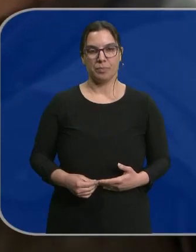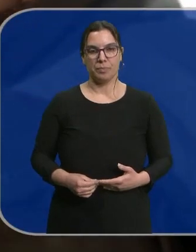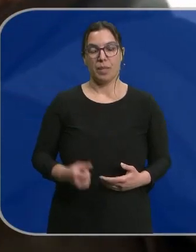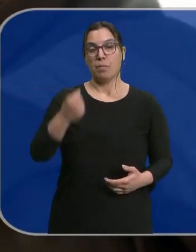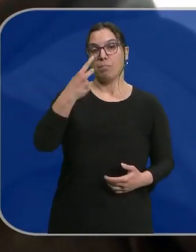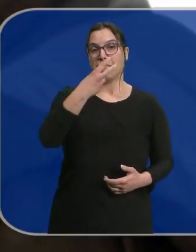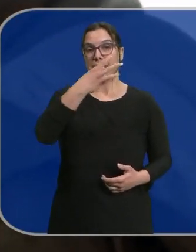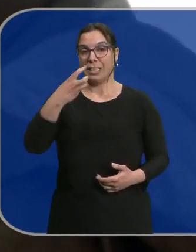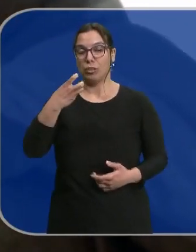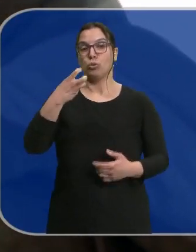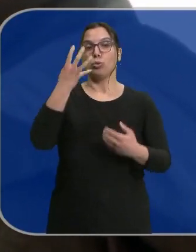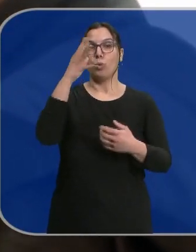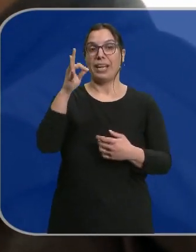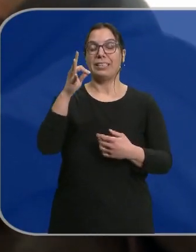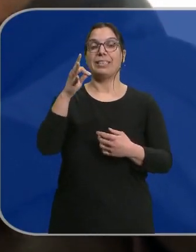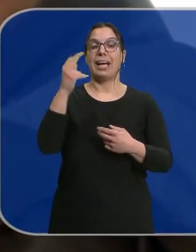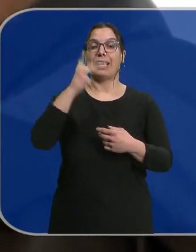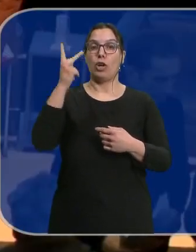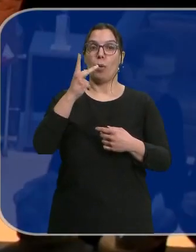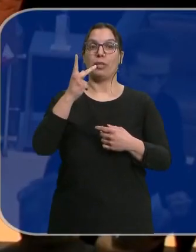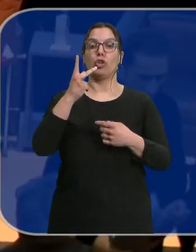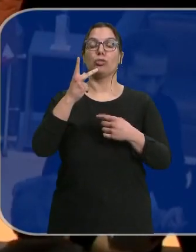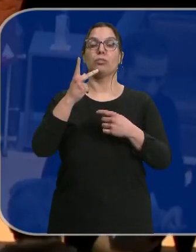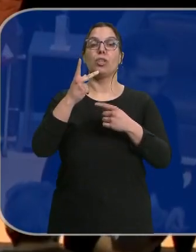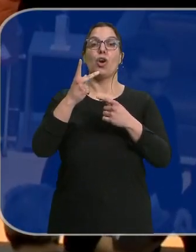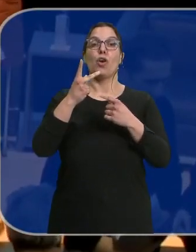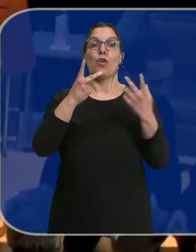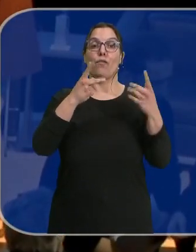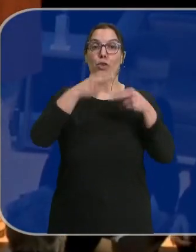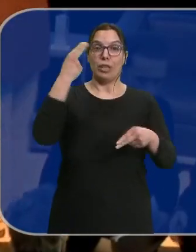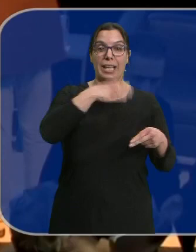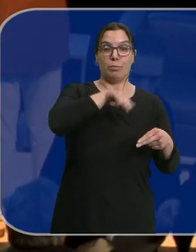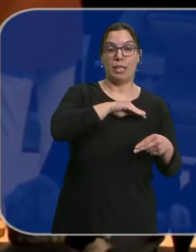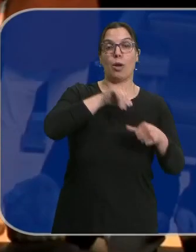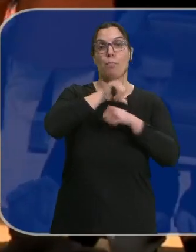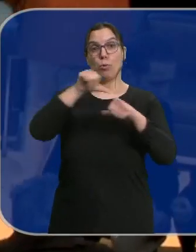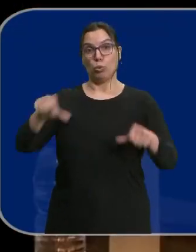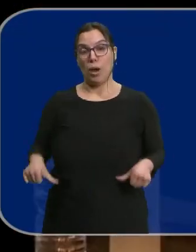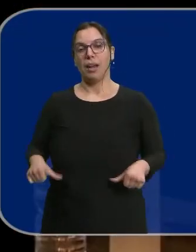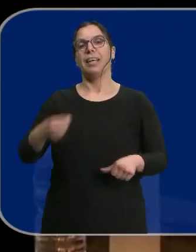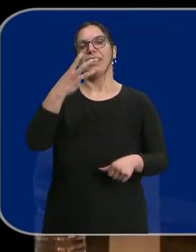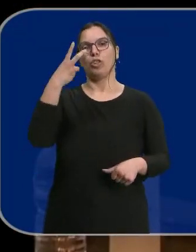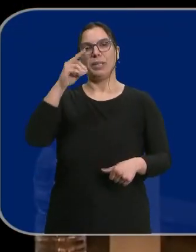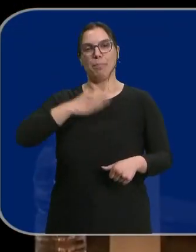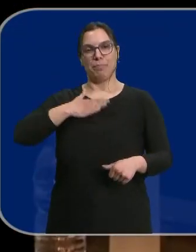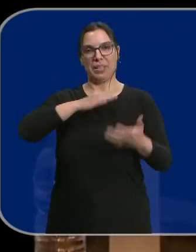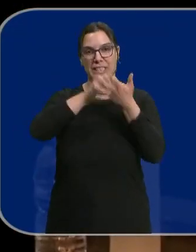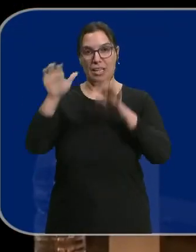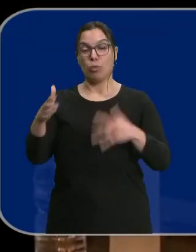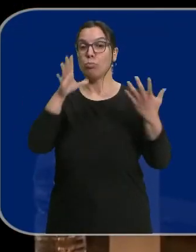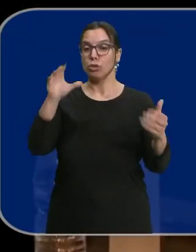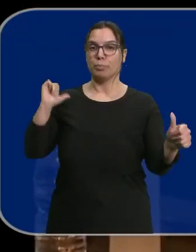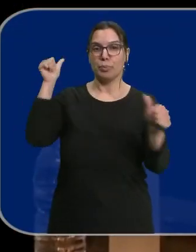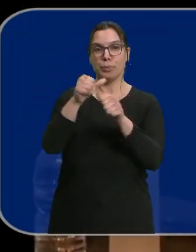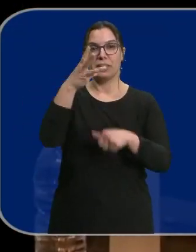De los 1.340 kilómetros de frontera entre España y Portugal, 320 lindan con la comunidad de Castilla y León. Por eso, desde hace